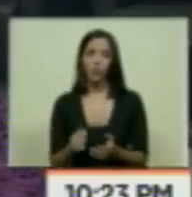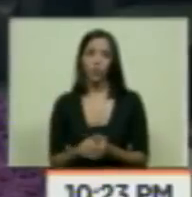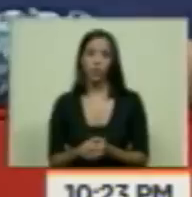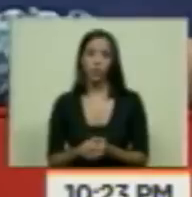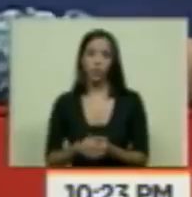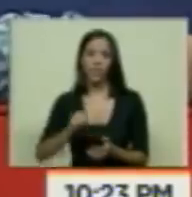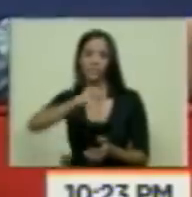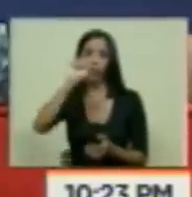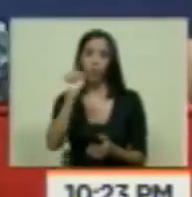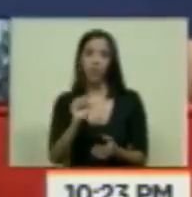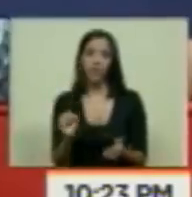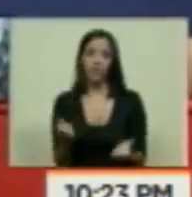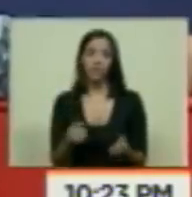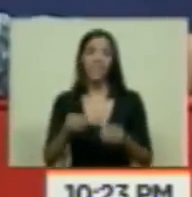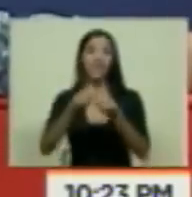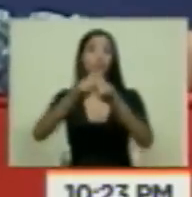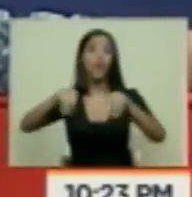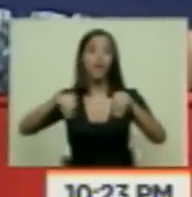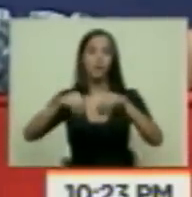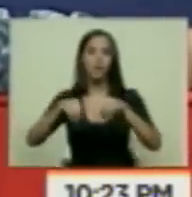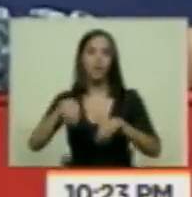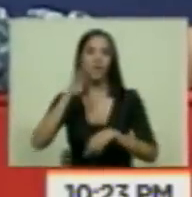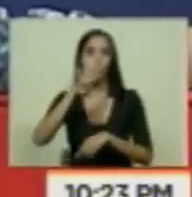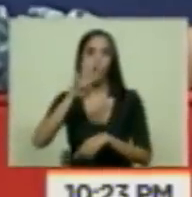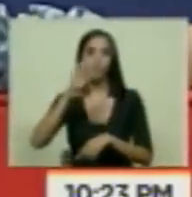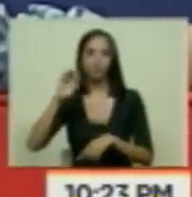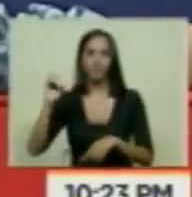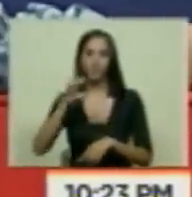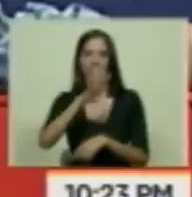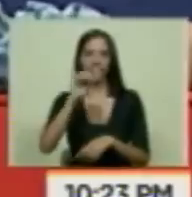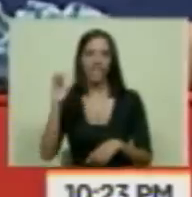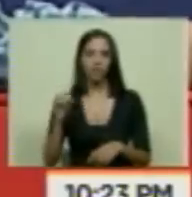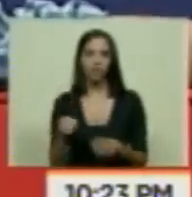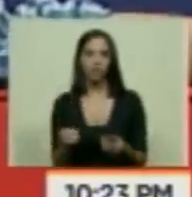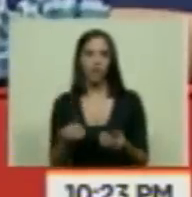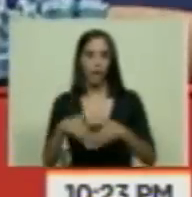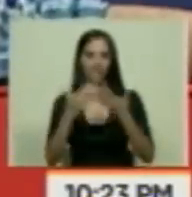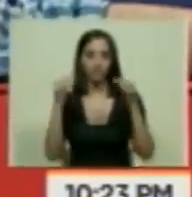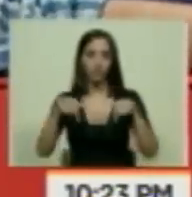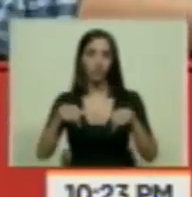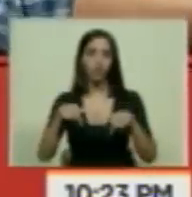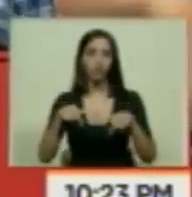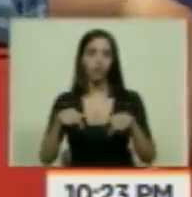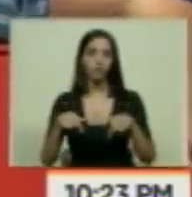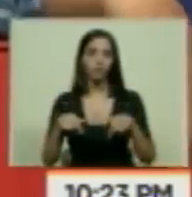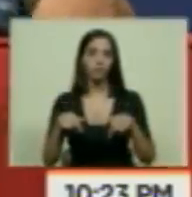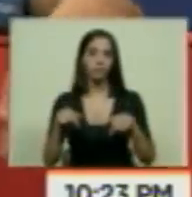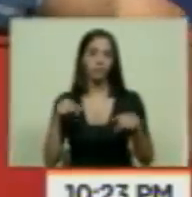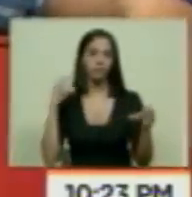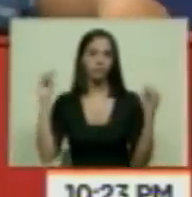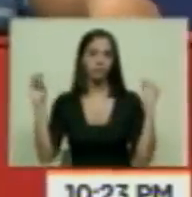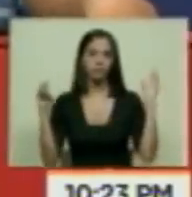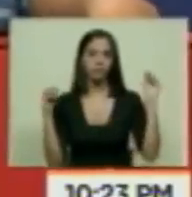¿Qué quiere el cartón? El cartón. El cartón de huevo. Estaba como en 400, 500, ¿no? ¿A cómo está? ¿Cómo amaneció hoy? 400.